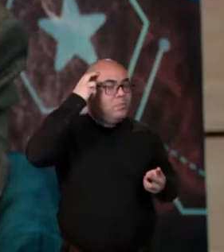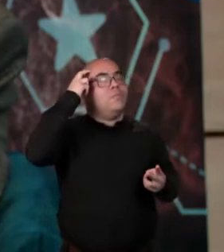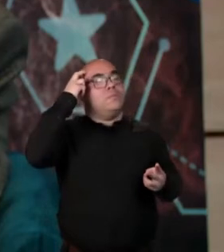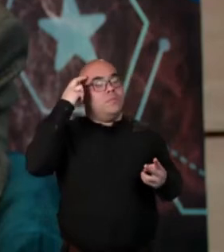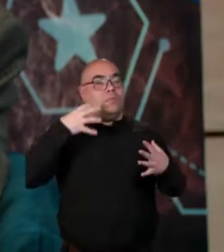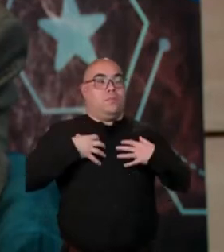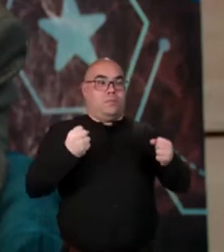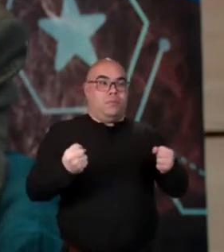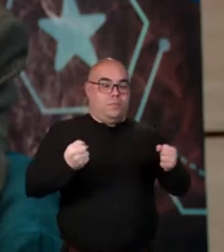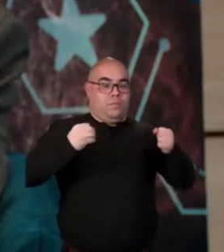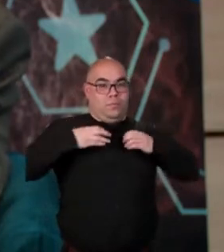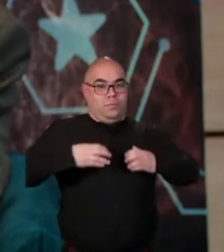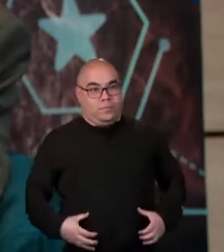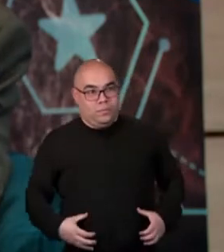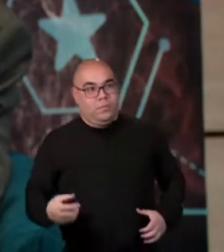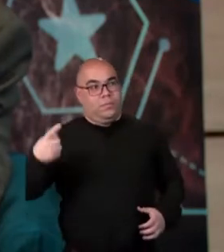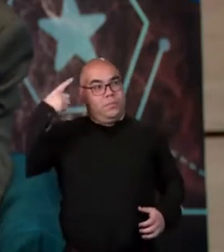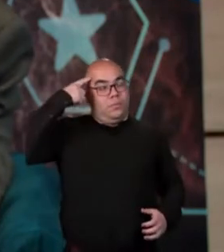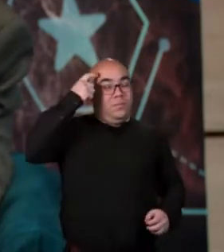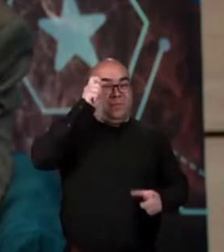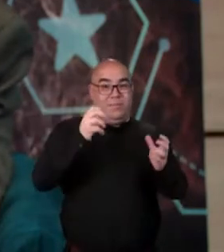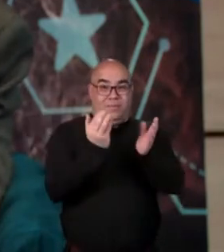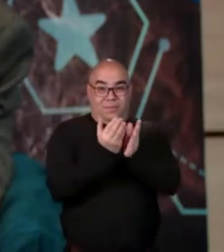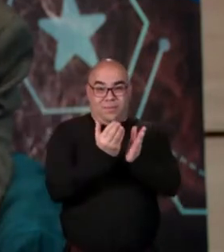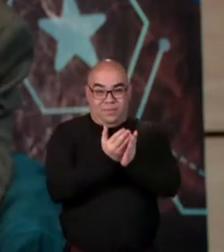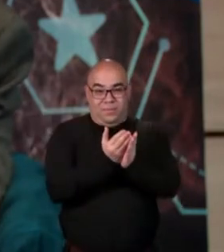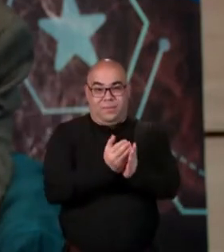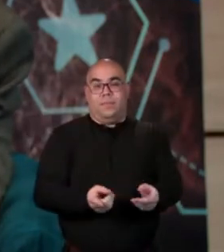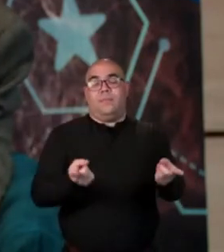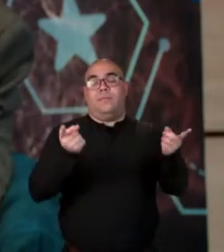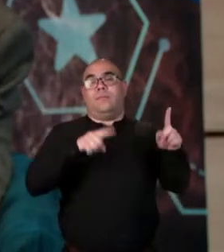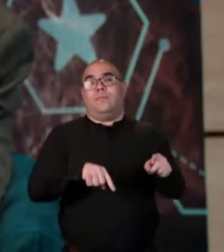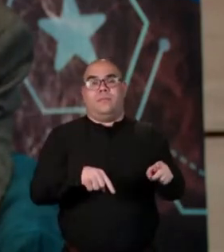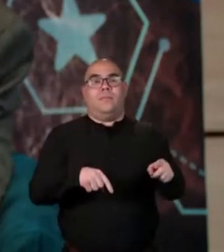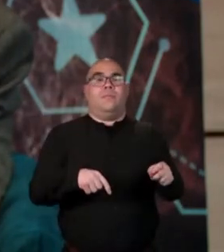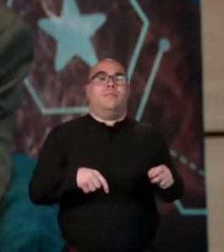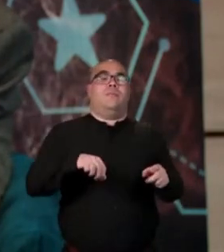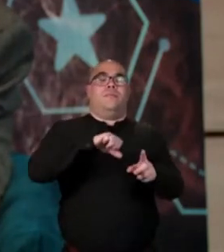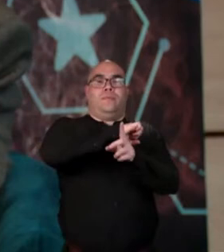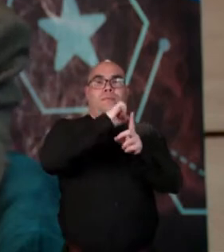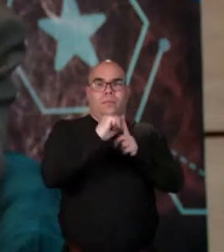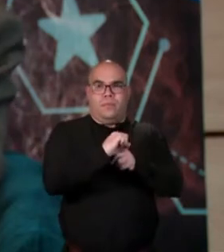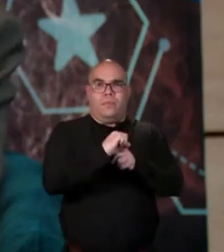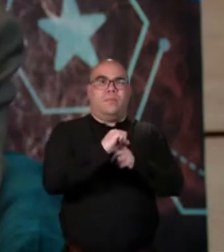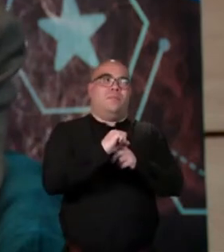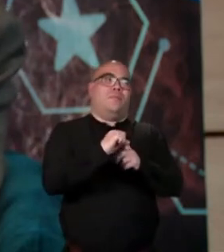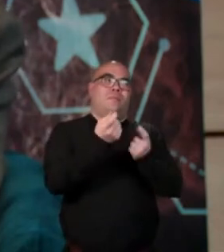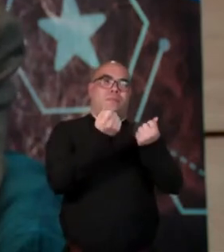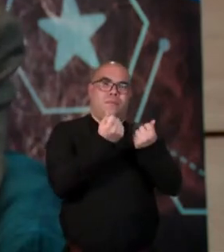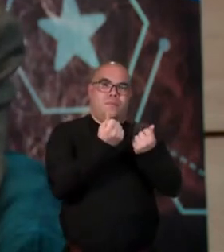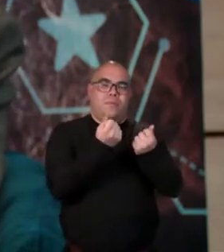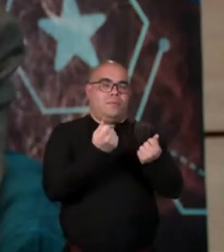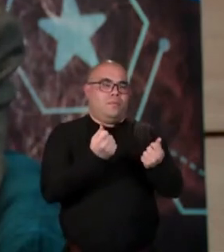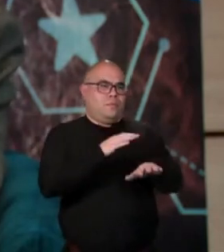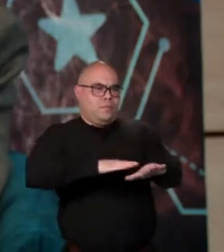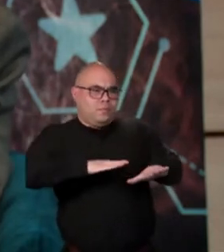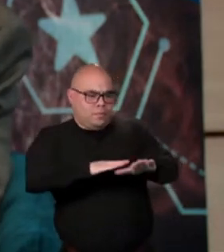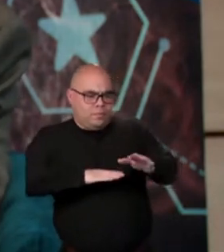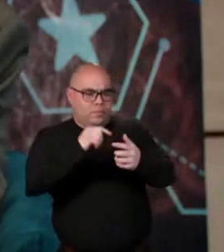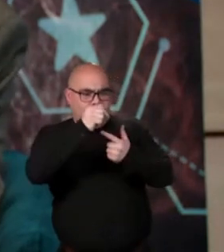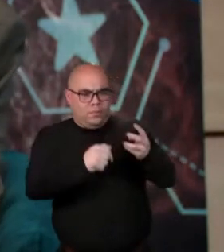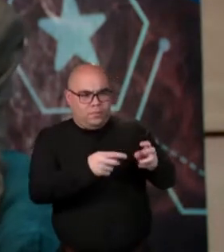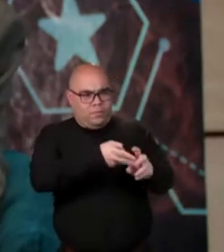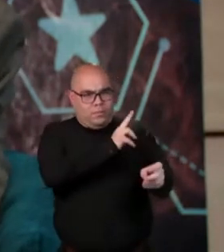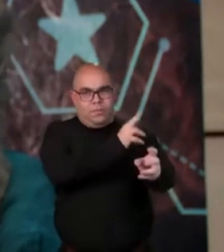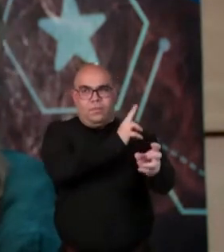nuestros estudiantes y riesgos de tipo socioeconómico que que están asociados tenemos identificados esas causas de decepción y